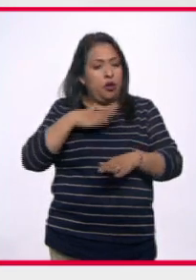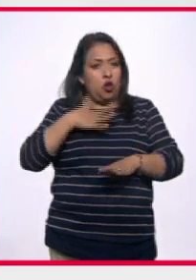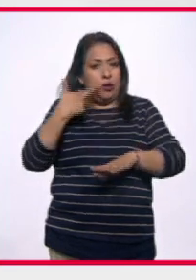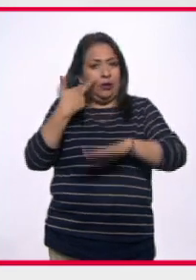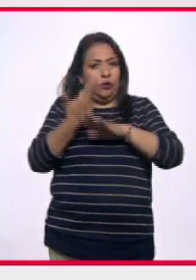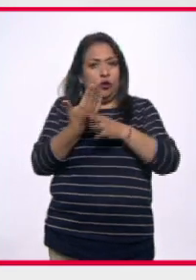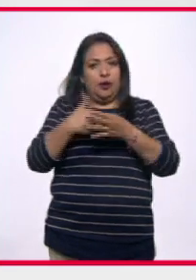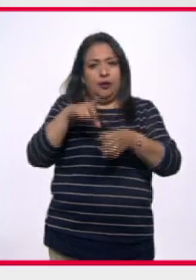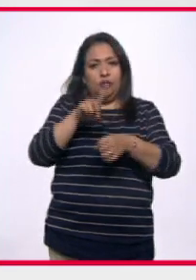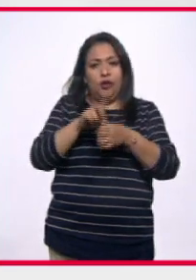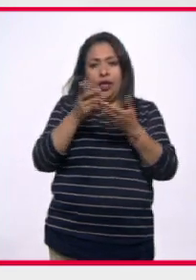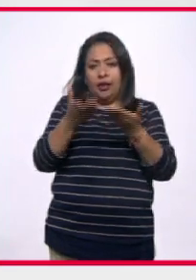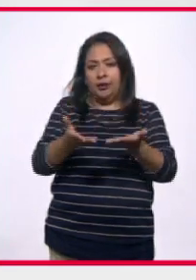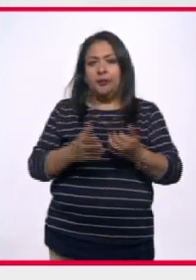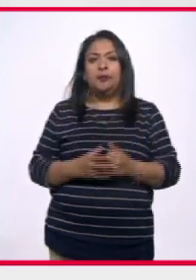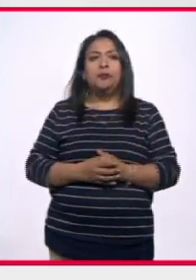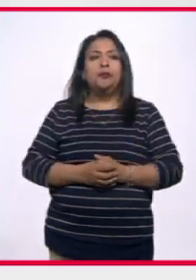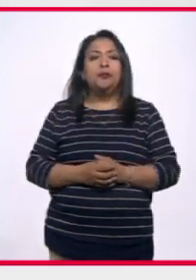sociedad